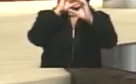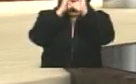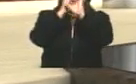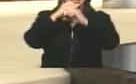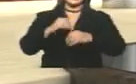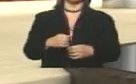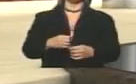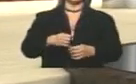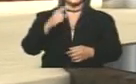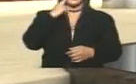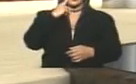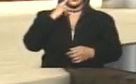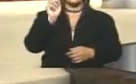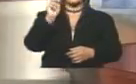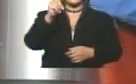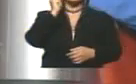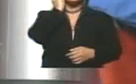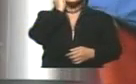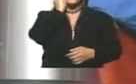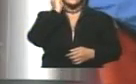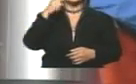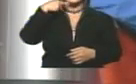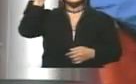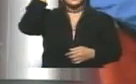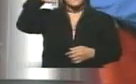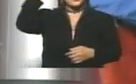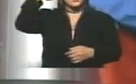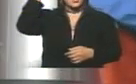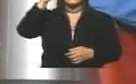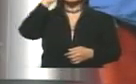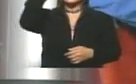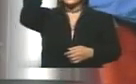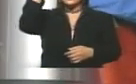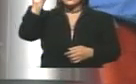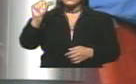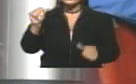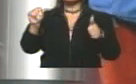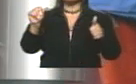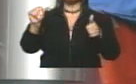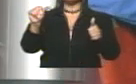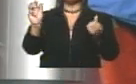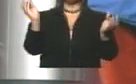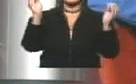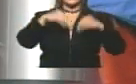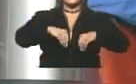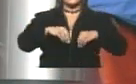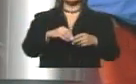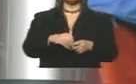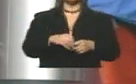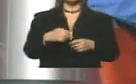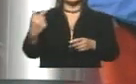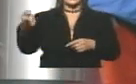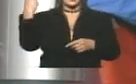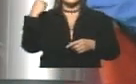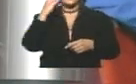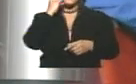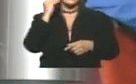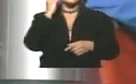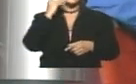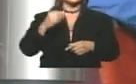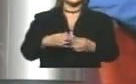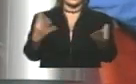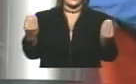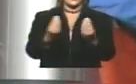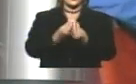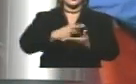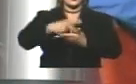estoy de acuerdo con lo que explica Milagro y con lo que agrega. Y como hemos conversado otras veces, tú y yo, sí, inclusive tuvimos experiencia